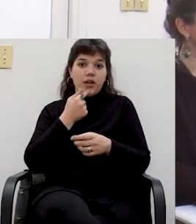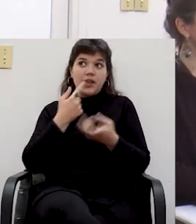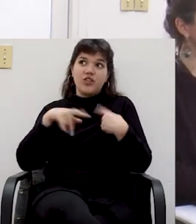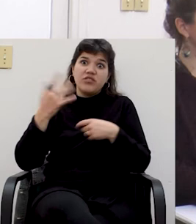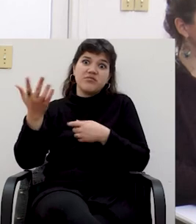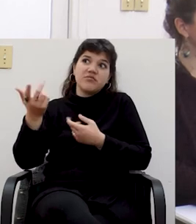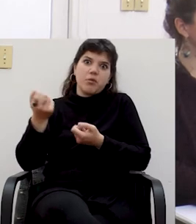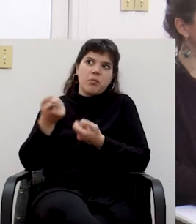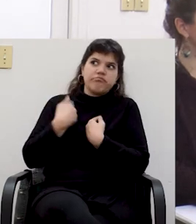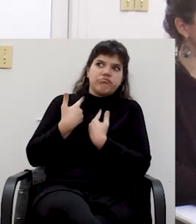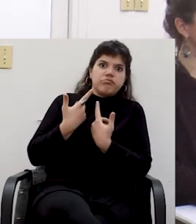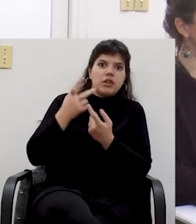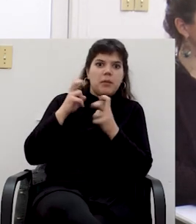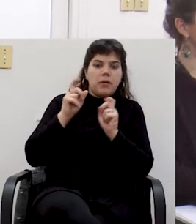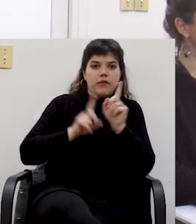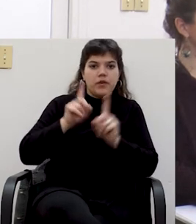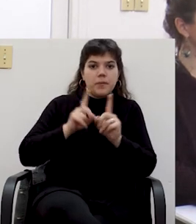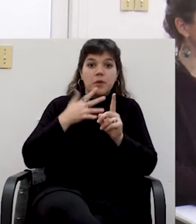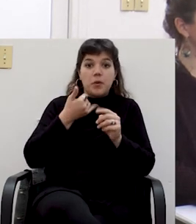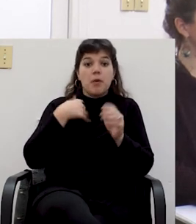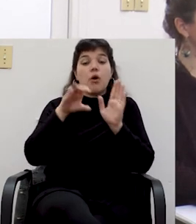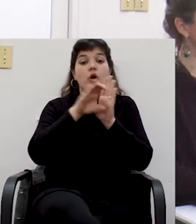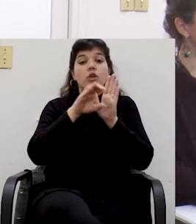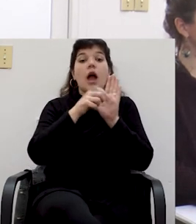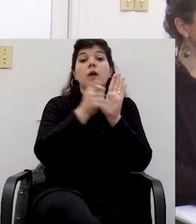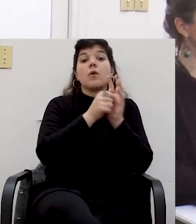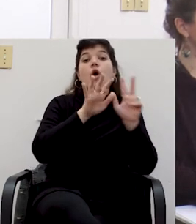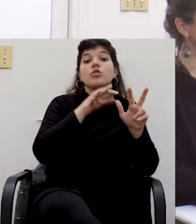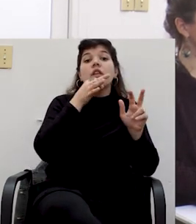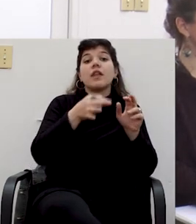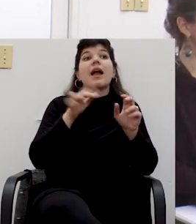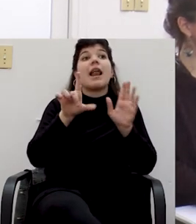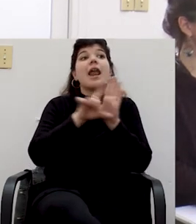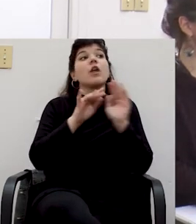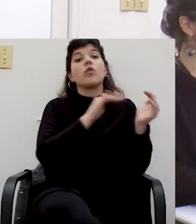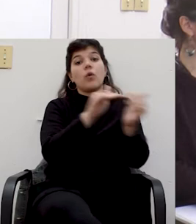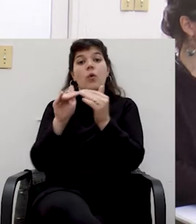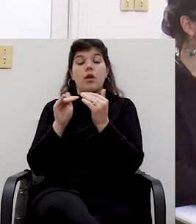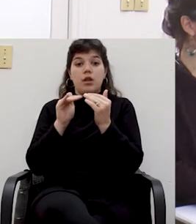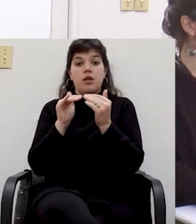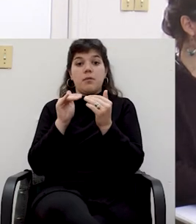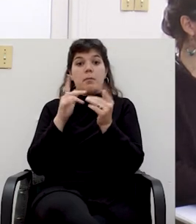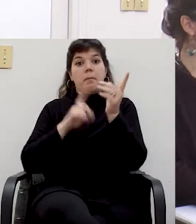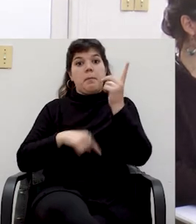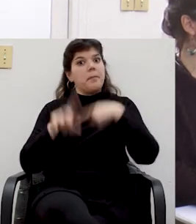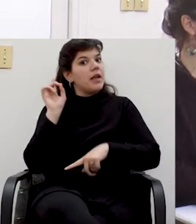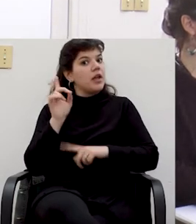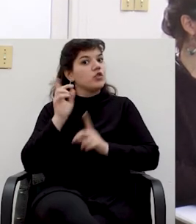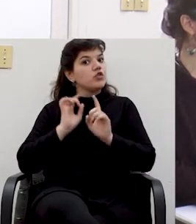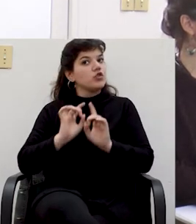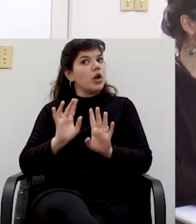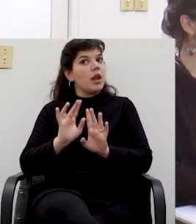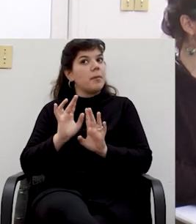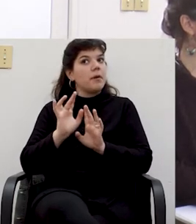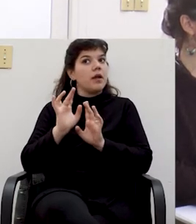Si nosotros vamos al artículo 8 de nuestra Constitución, dice que todos somos iguales ante la ley. Pero solo nos distinguirán